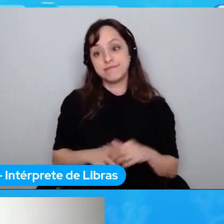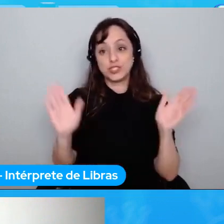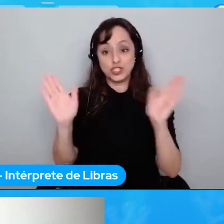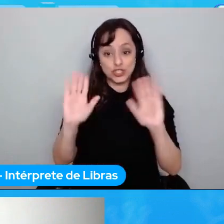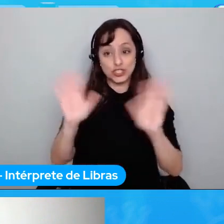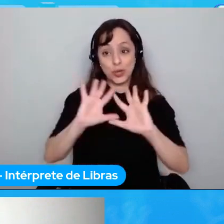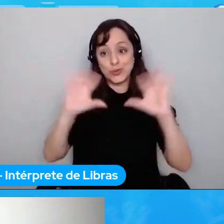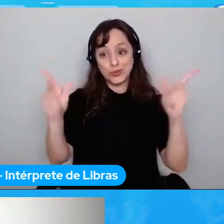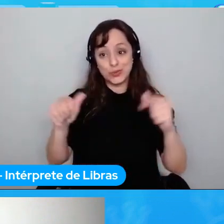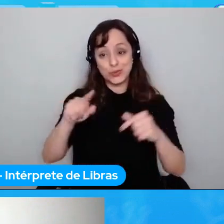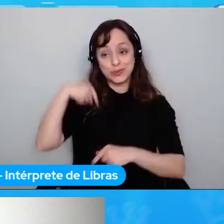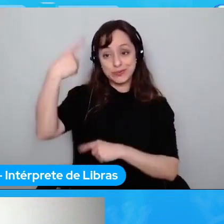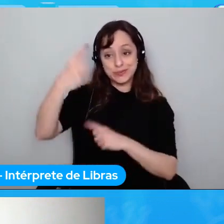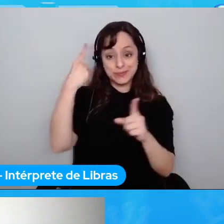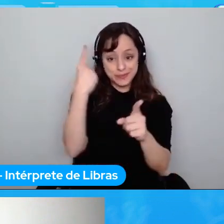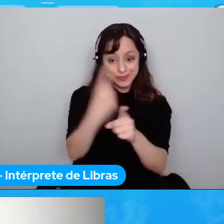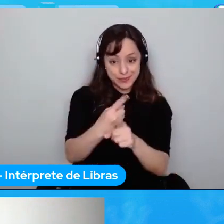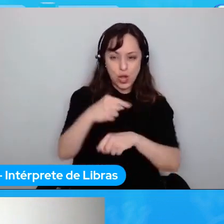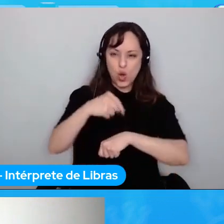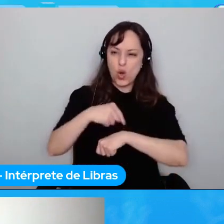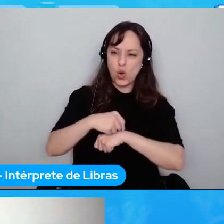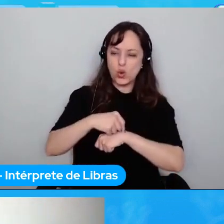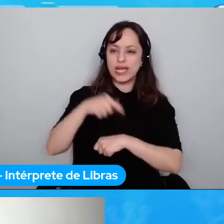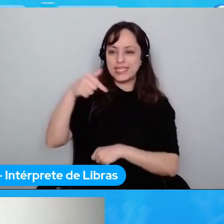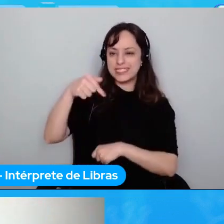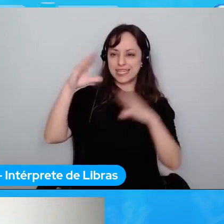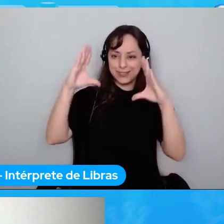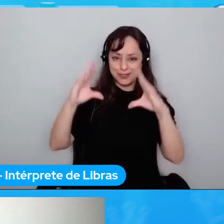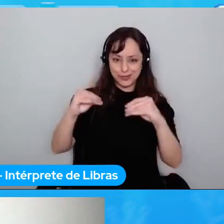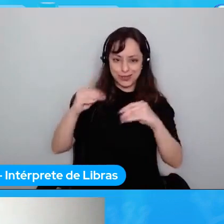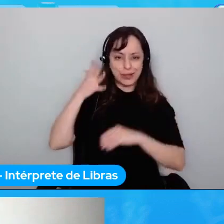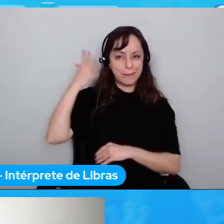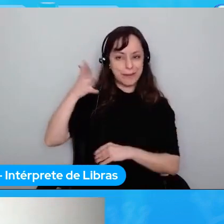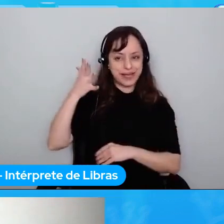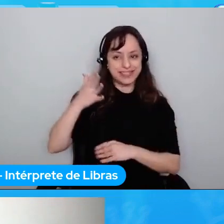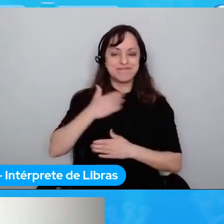Hasta la próxima charla, que es a las 19 horas. Chao, chao. Un gusto, chao.